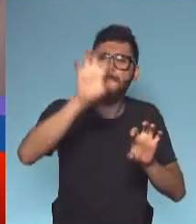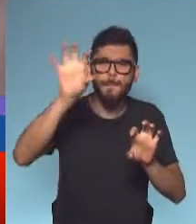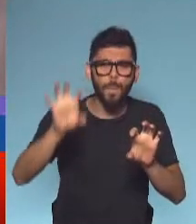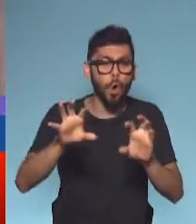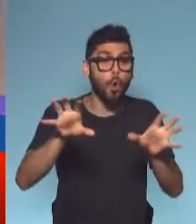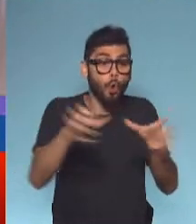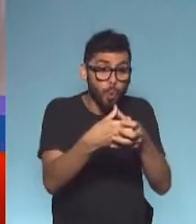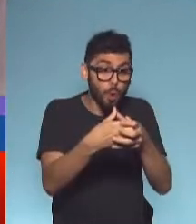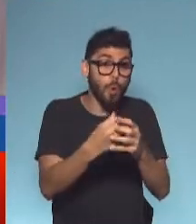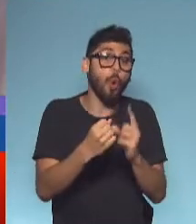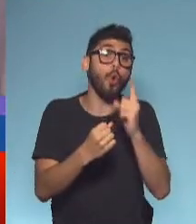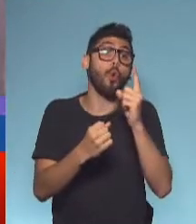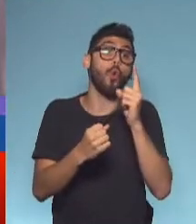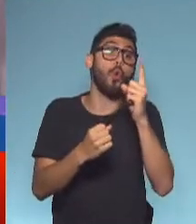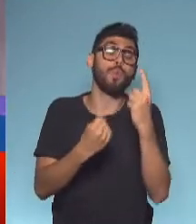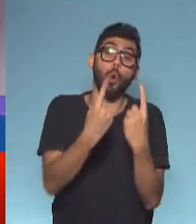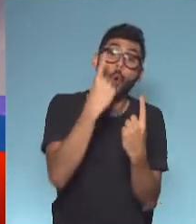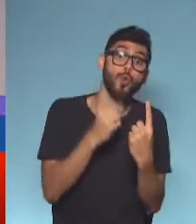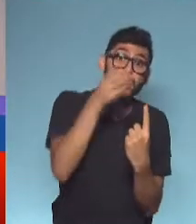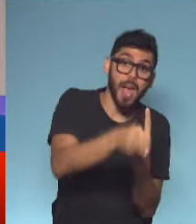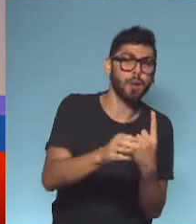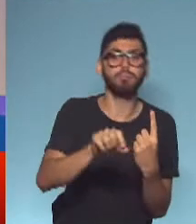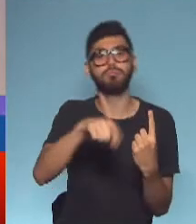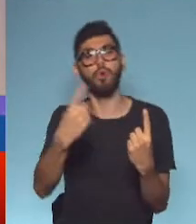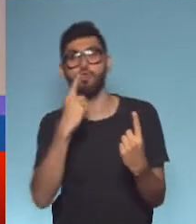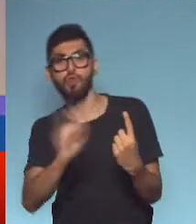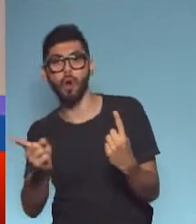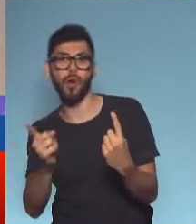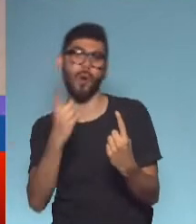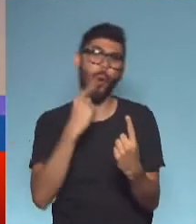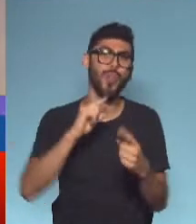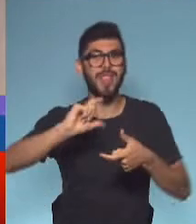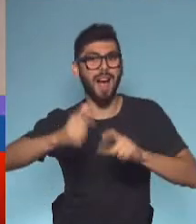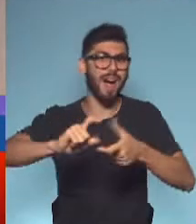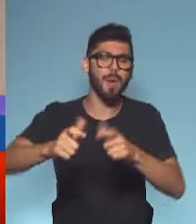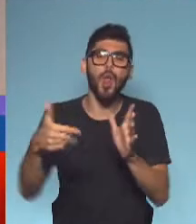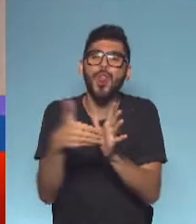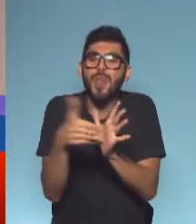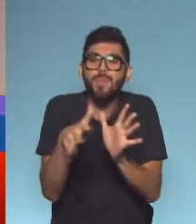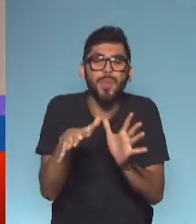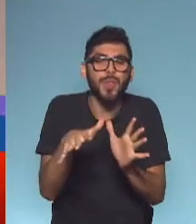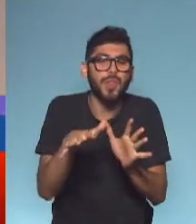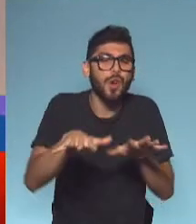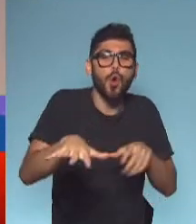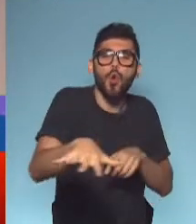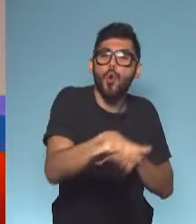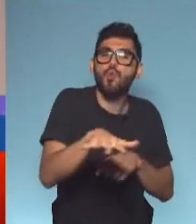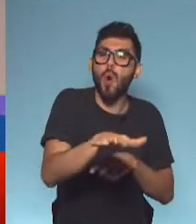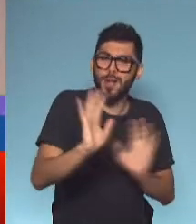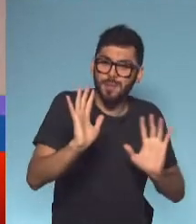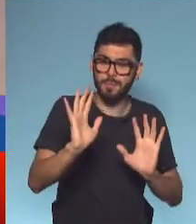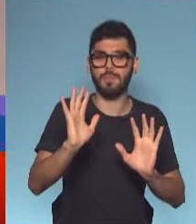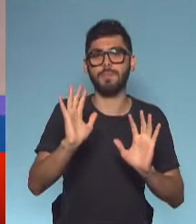van un día sí, un día no. O sea, el esquema se hace ante cada particularidad. Hay